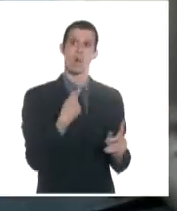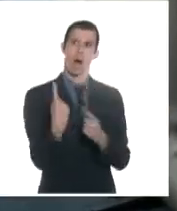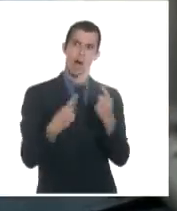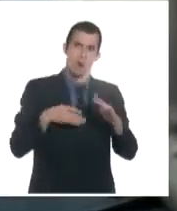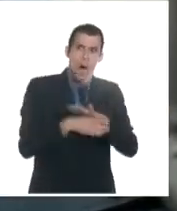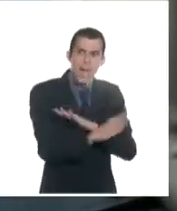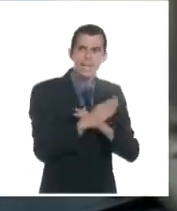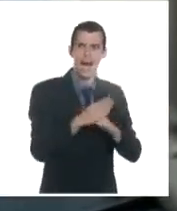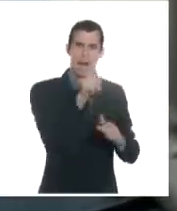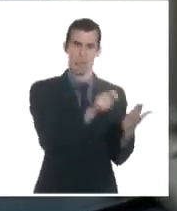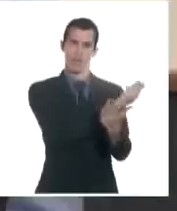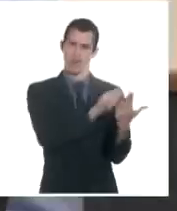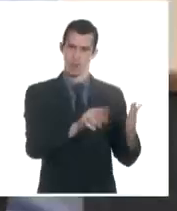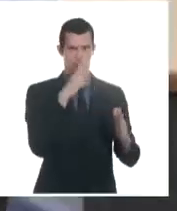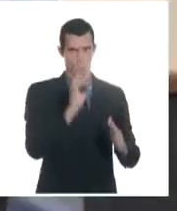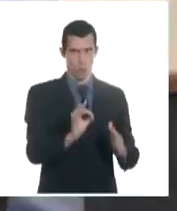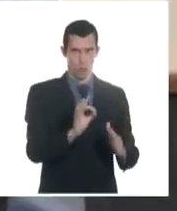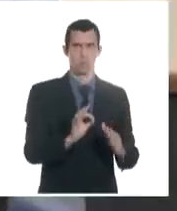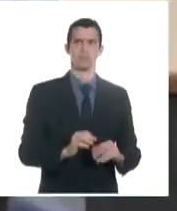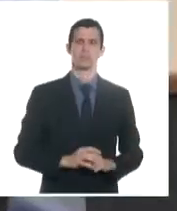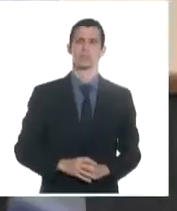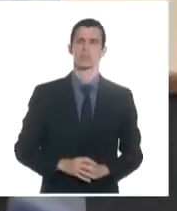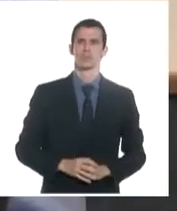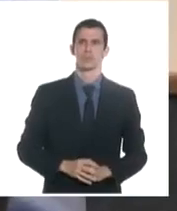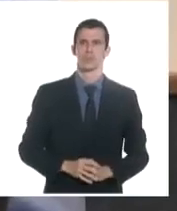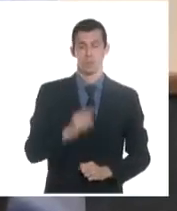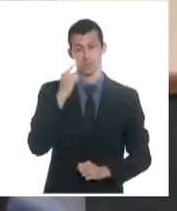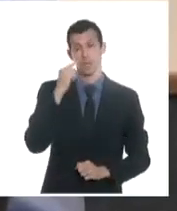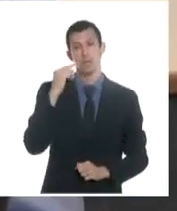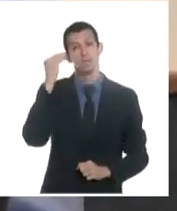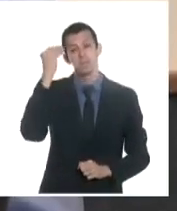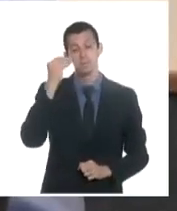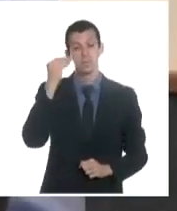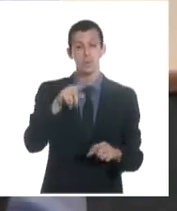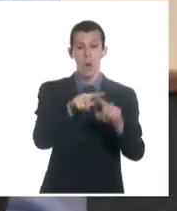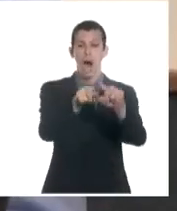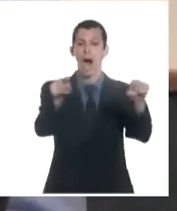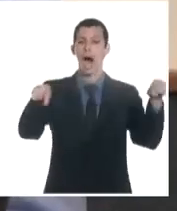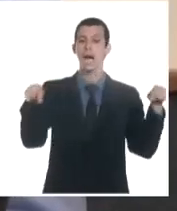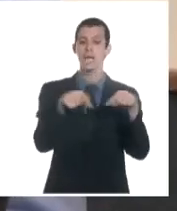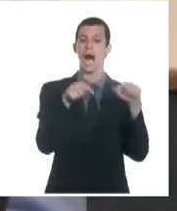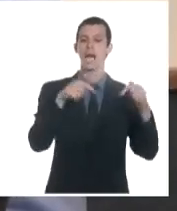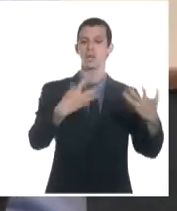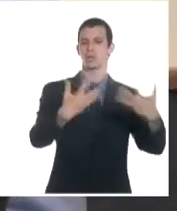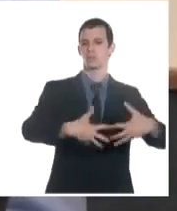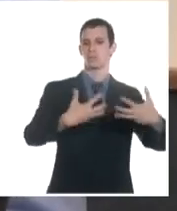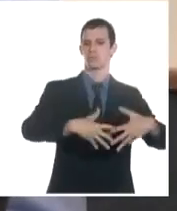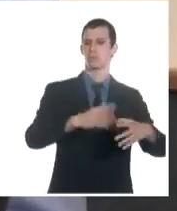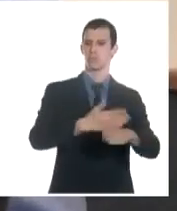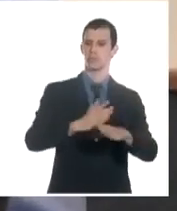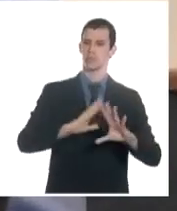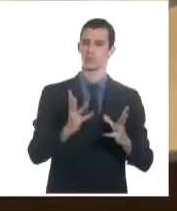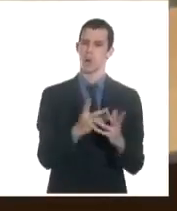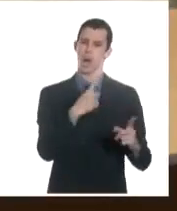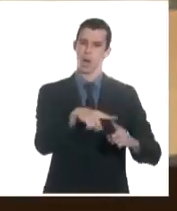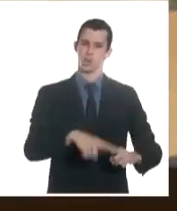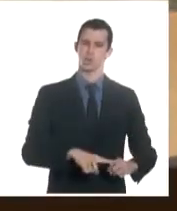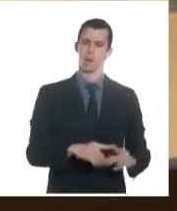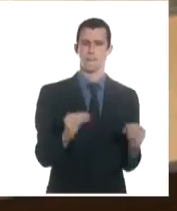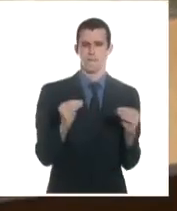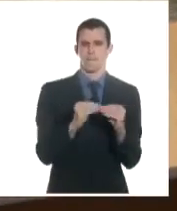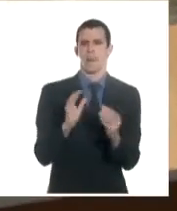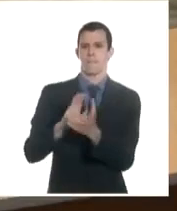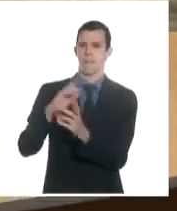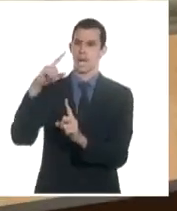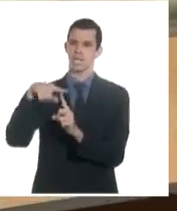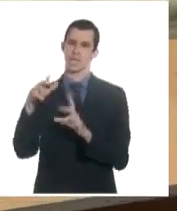zona. Y un concepto que tenemos que trabajar. Si es una zona industrial, se supone que una zona industrial de una ciudad como Matanzas distingue una parte fundamental del desarrollo de la